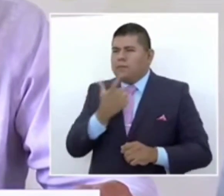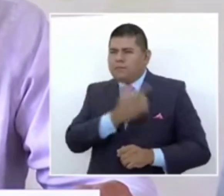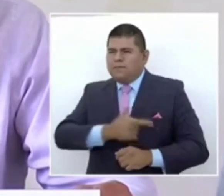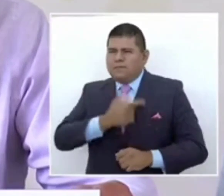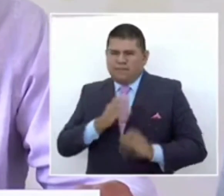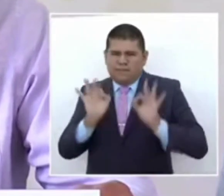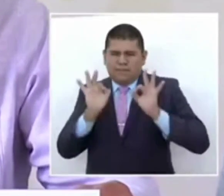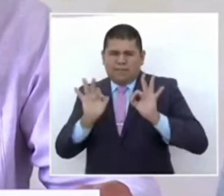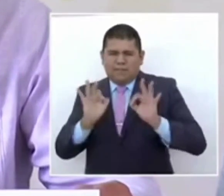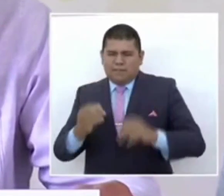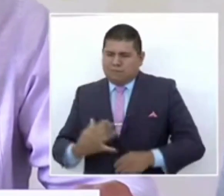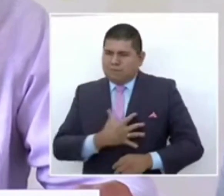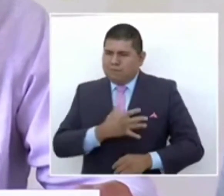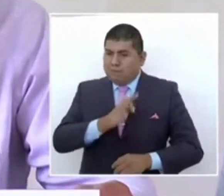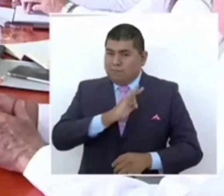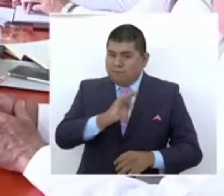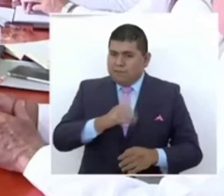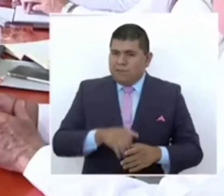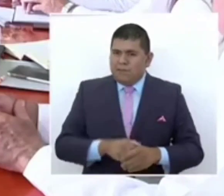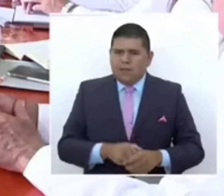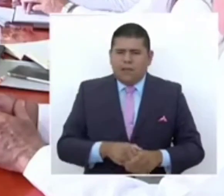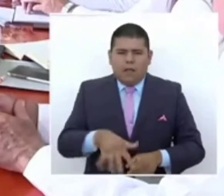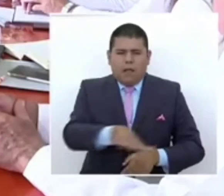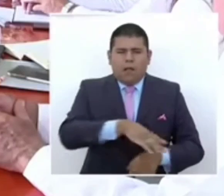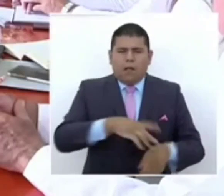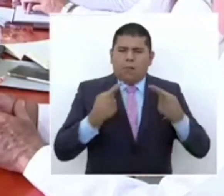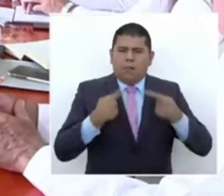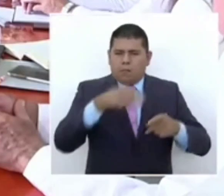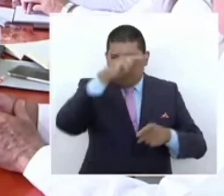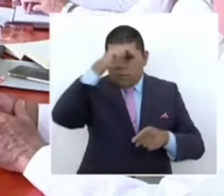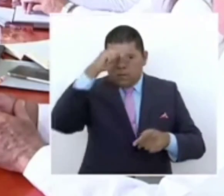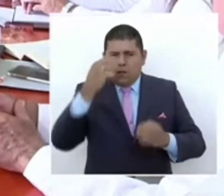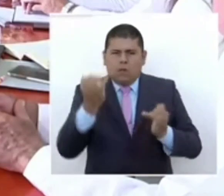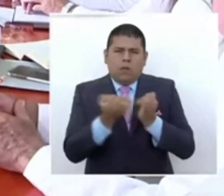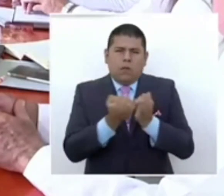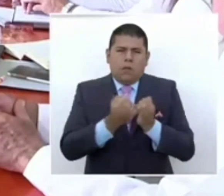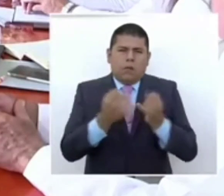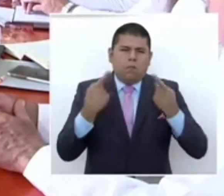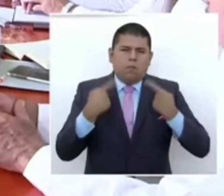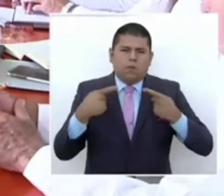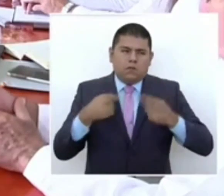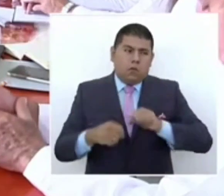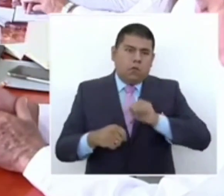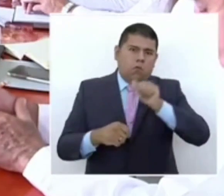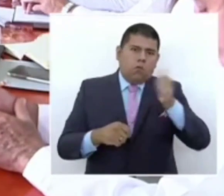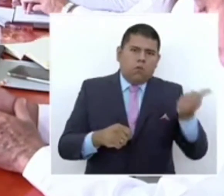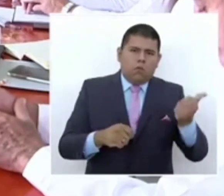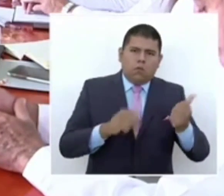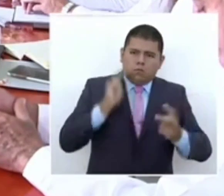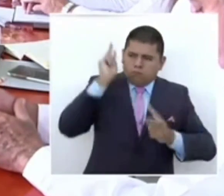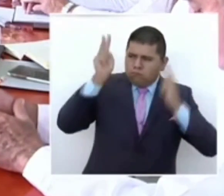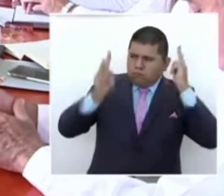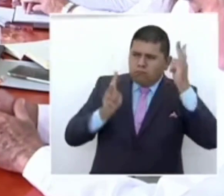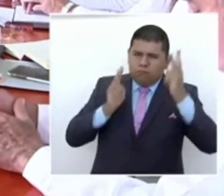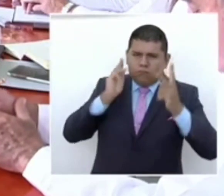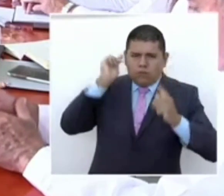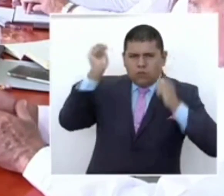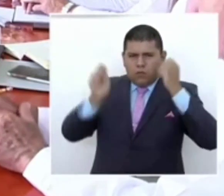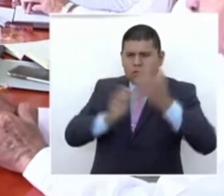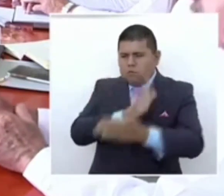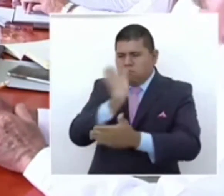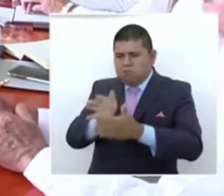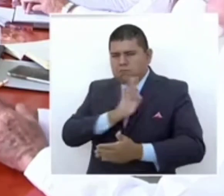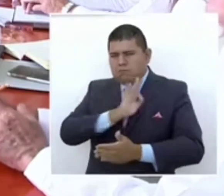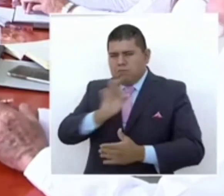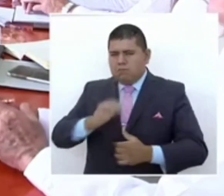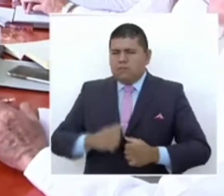de ese espacio los nayaritas y otros turistas.